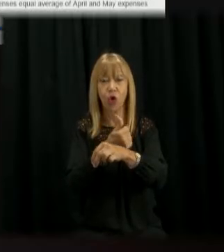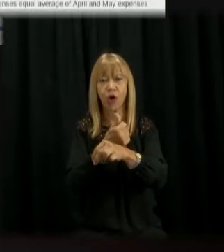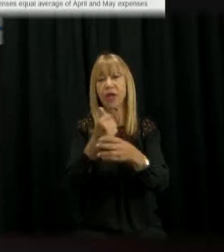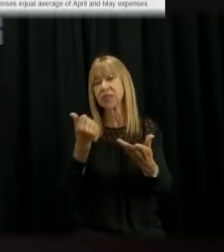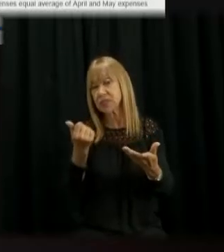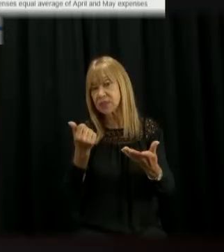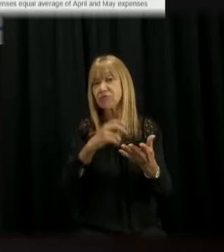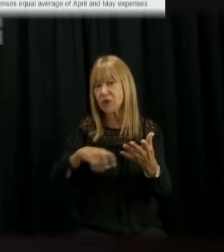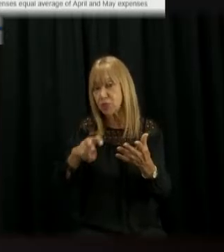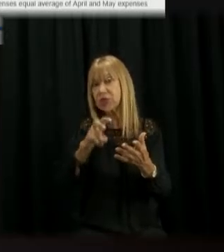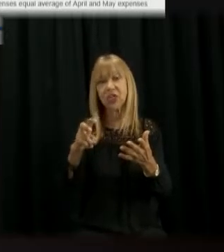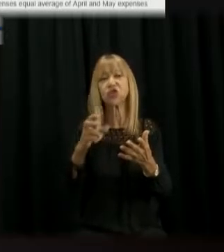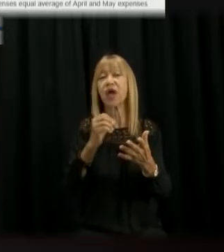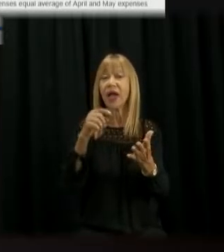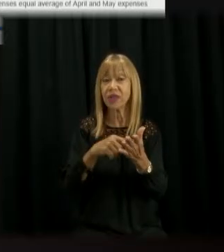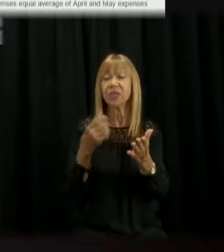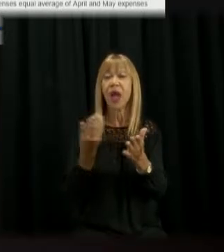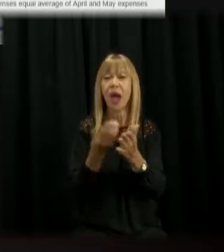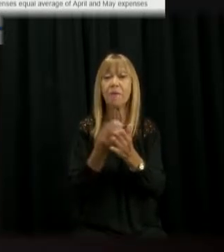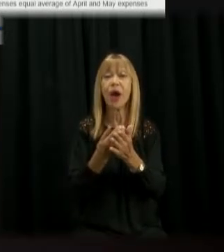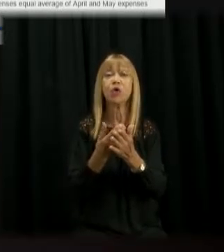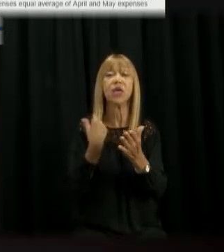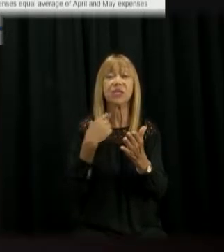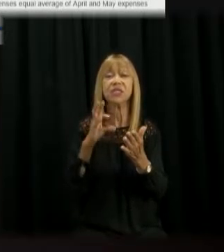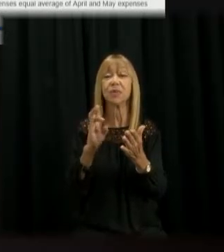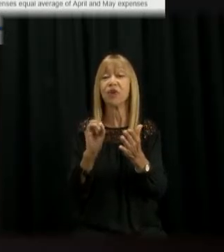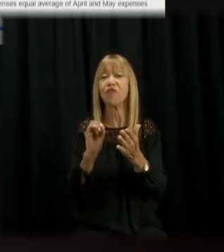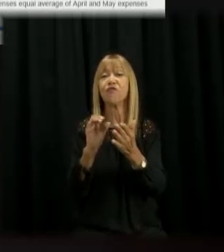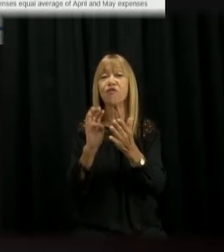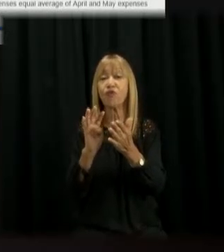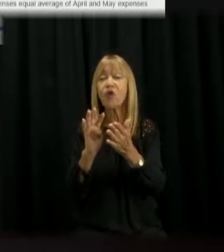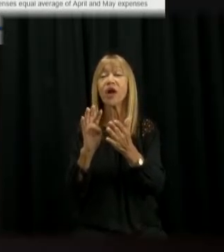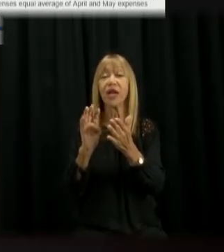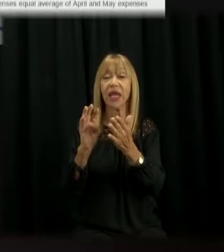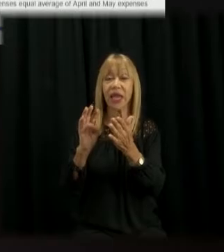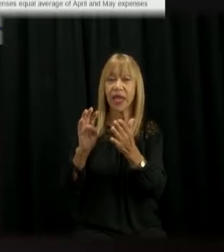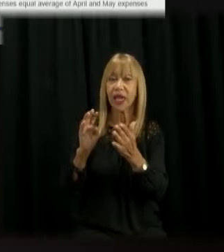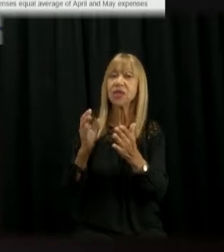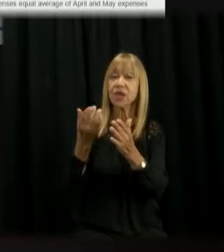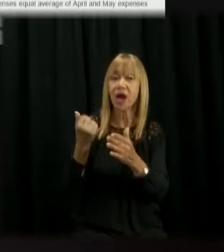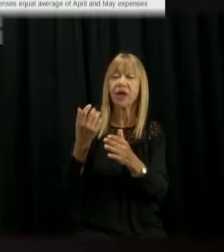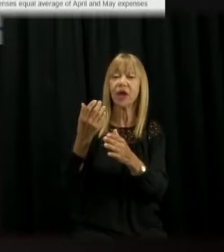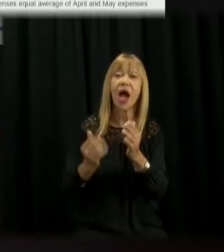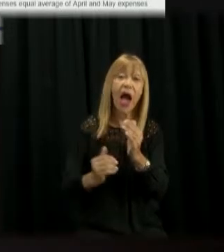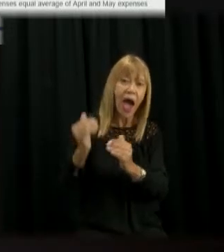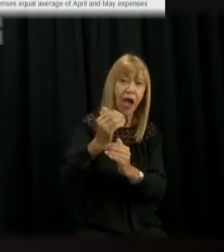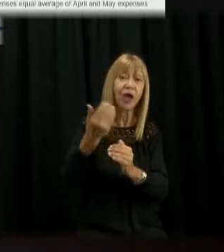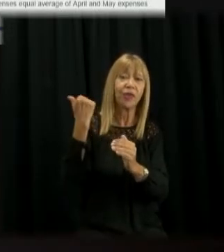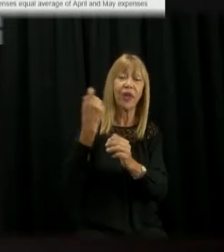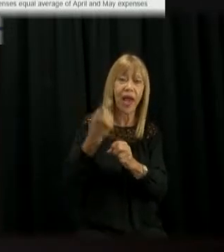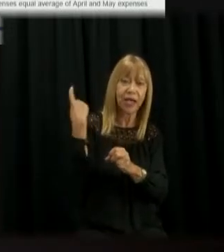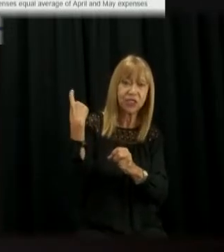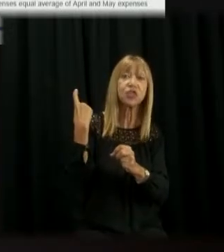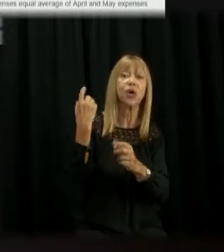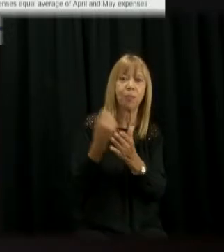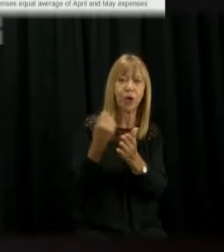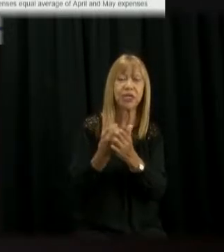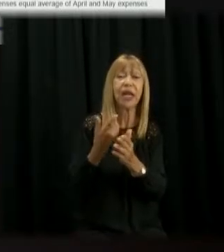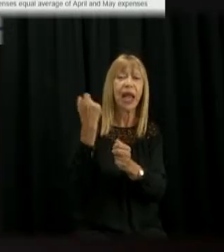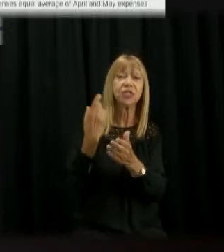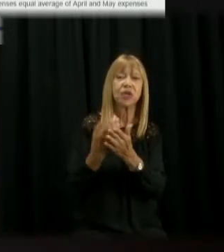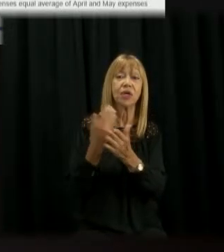en tarifas. Y esta cantidad, 74 millones más altos que el año pasado, es importante